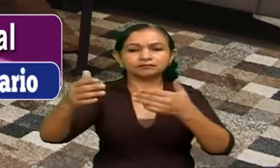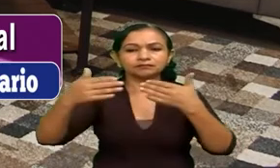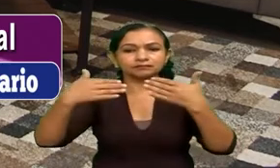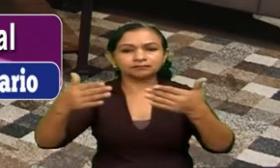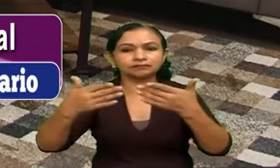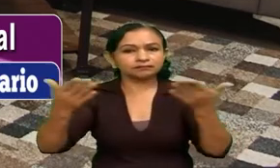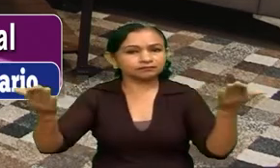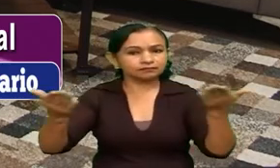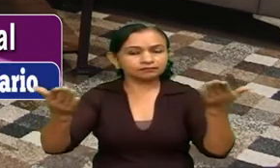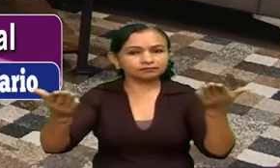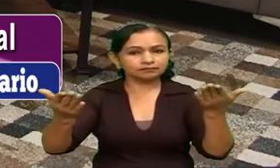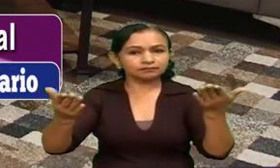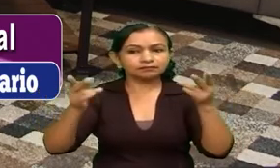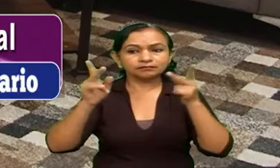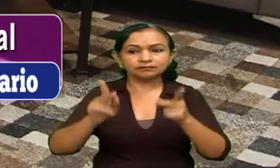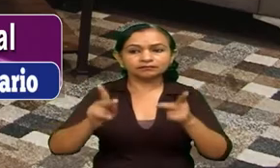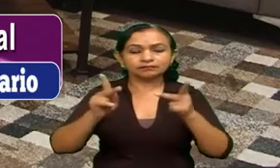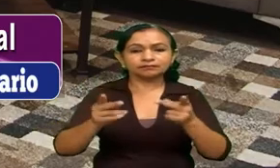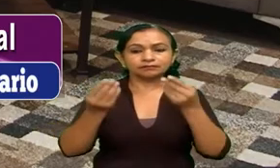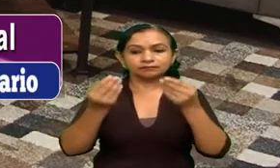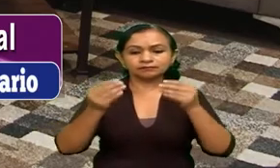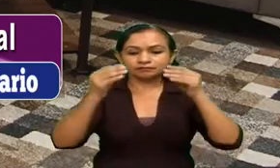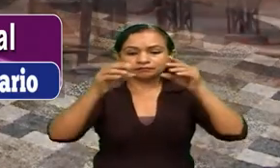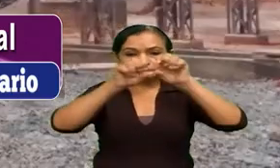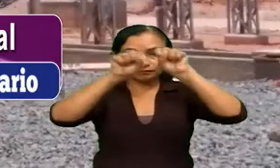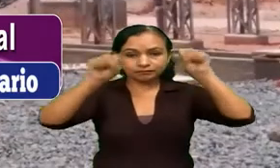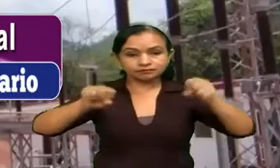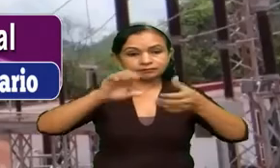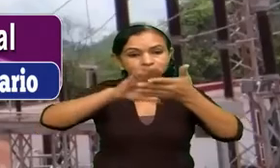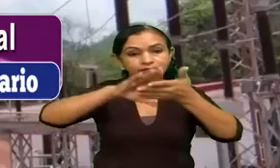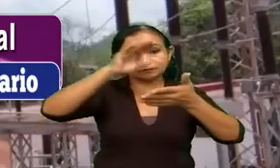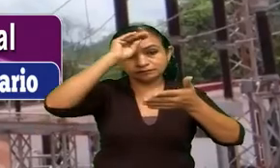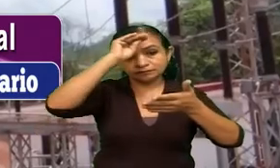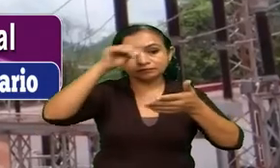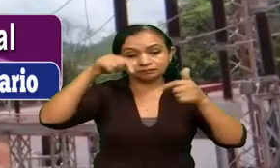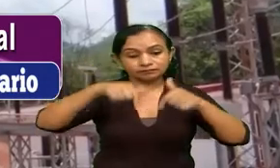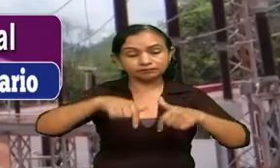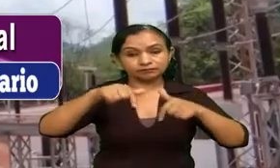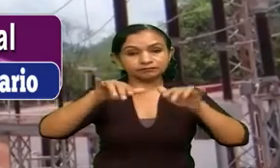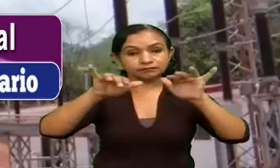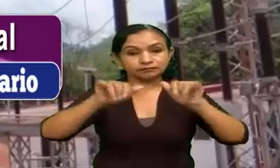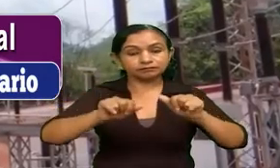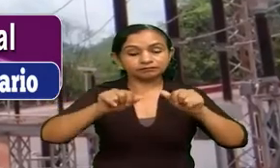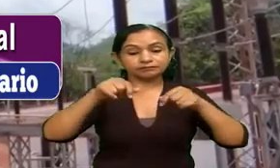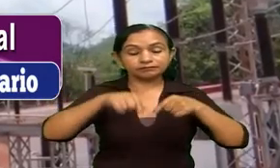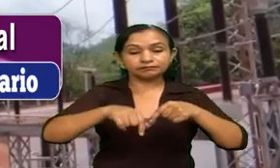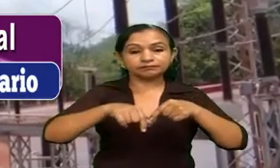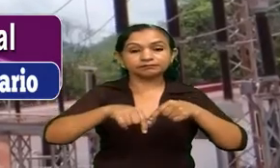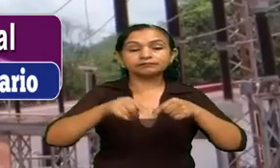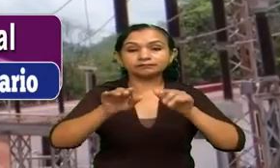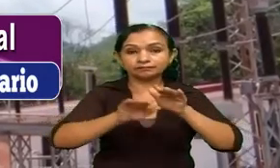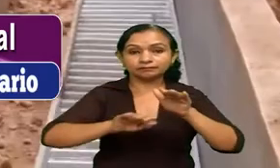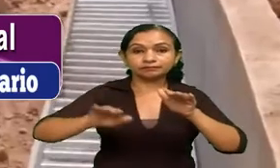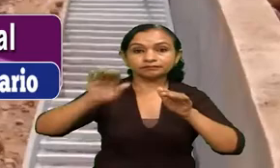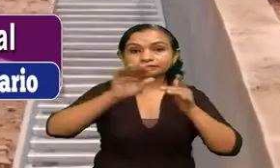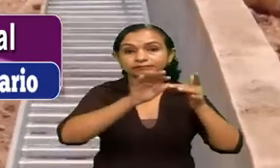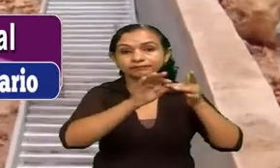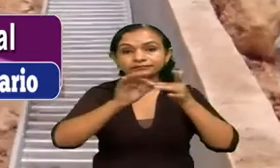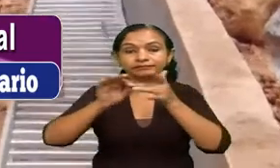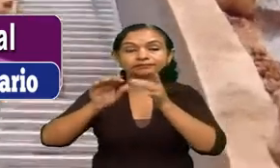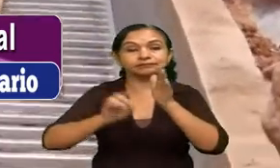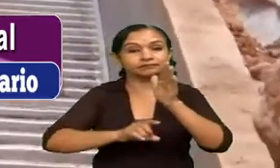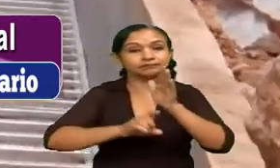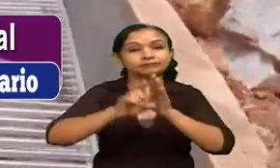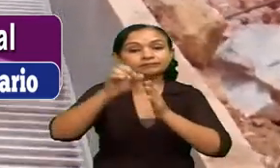decir, esa cantidad de personal que hemos capacitado ya nos representa, claro. Y ya